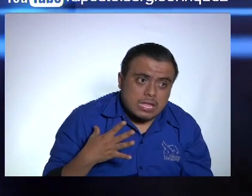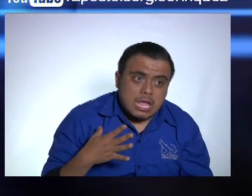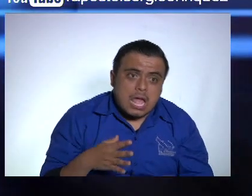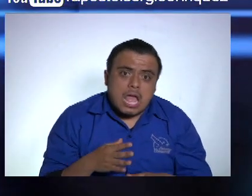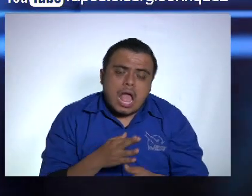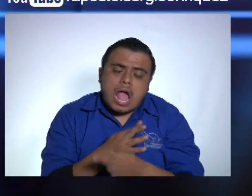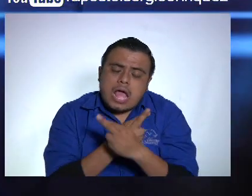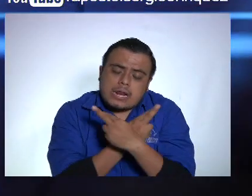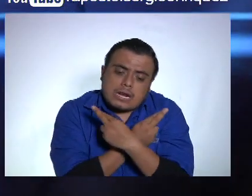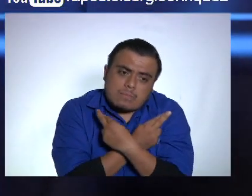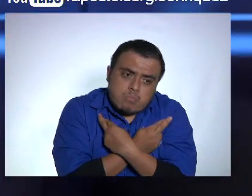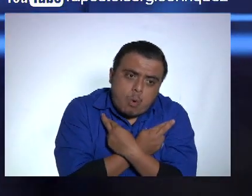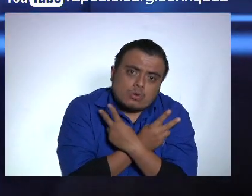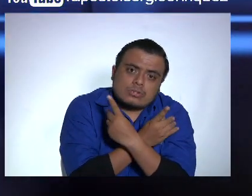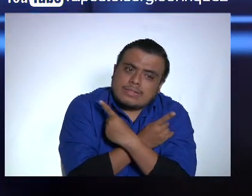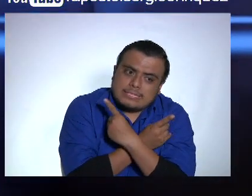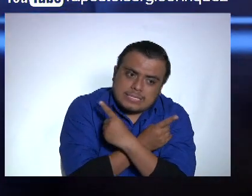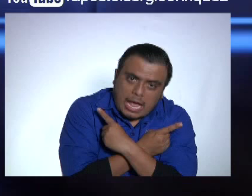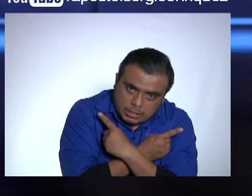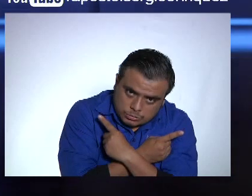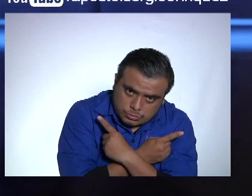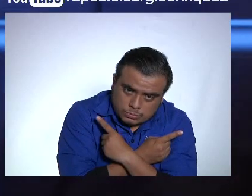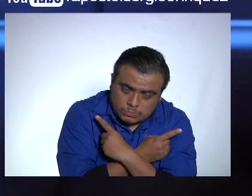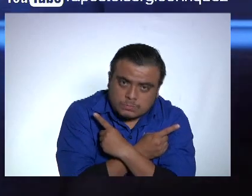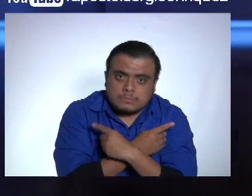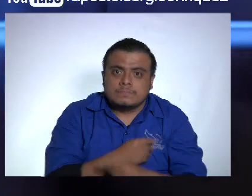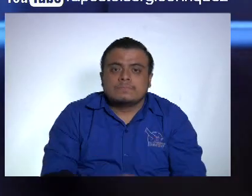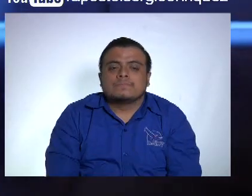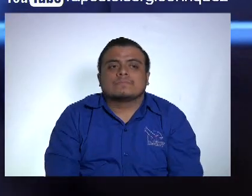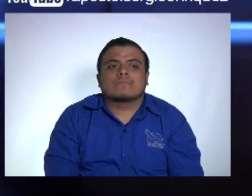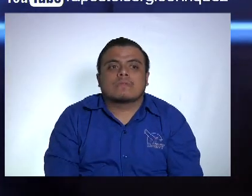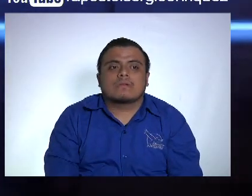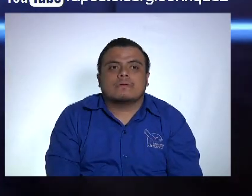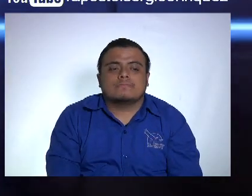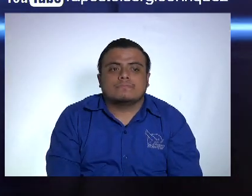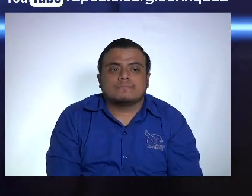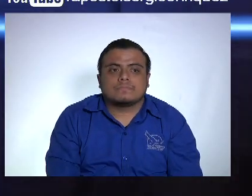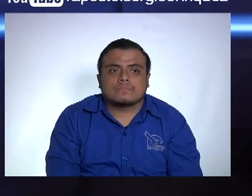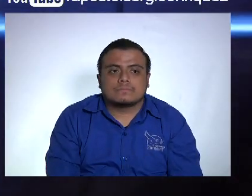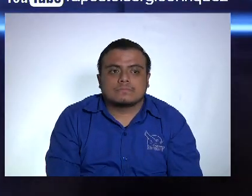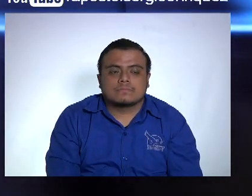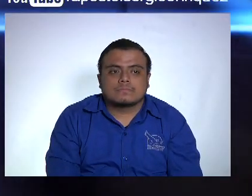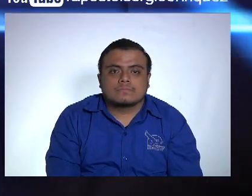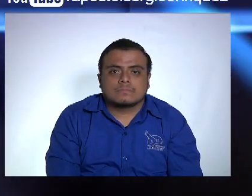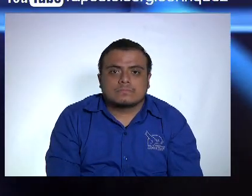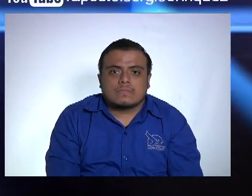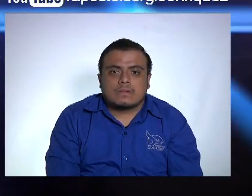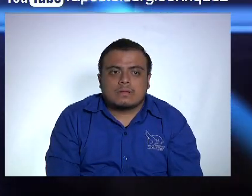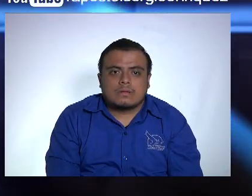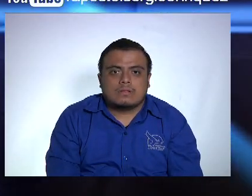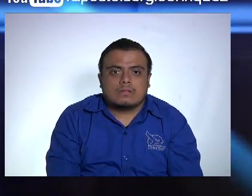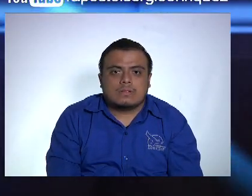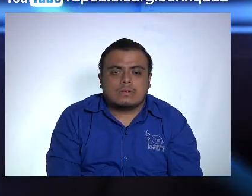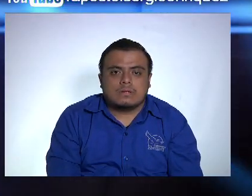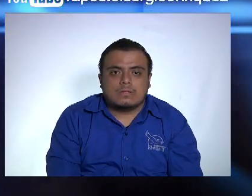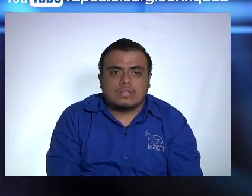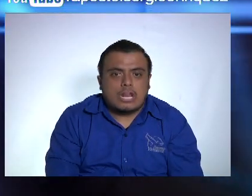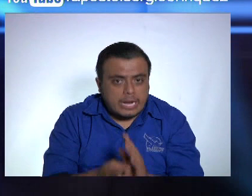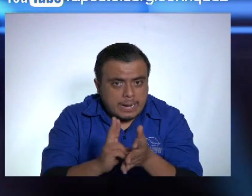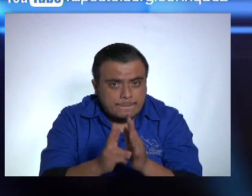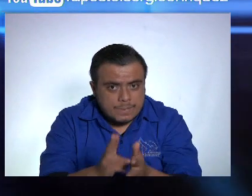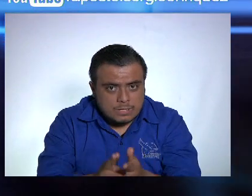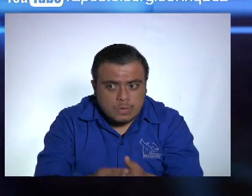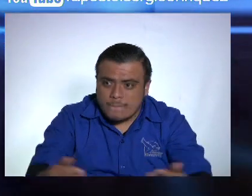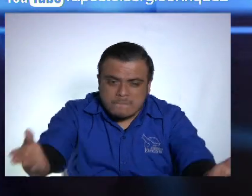Por eso les dije, Mateo 11, 28, venid a mí todos los que están cansados y cargados. Esta noche es